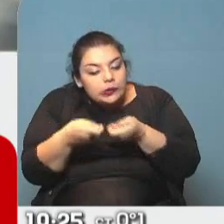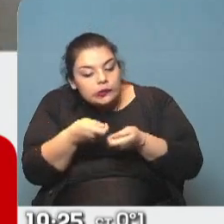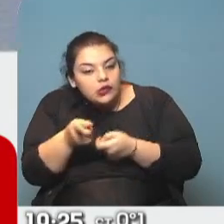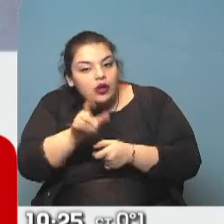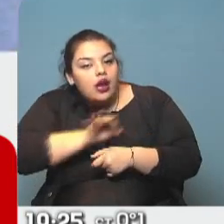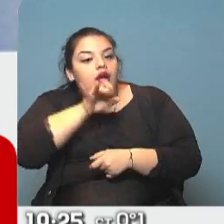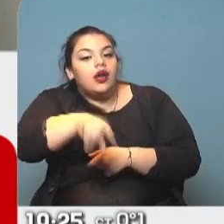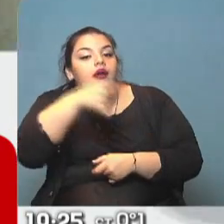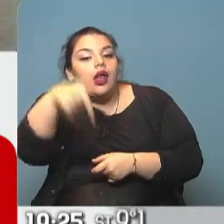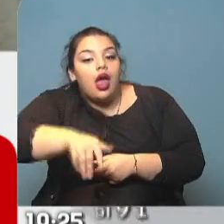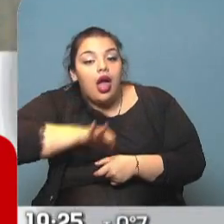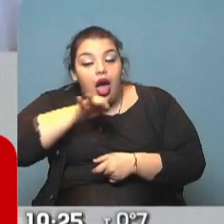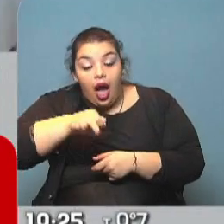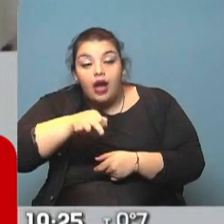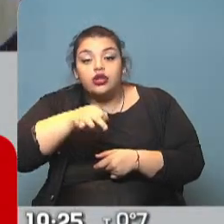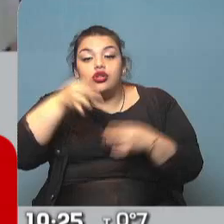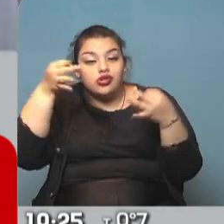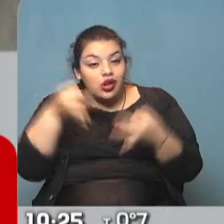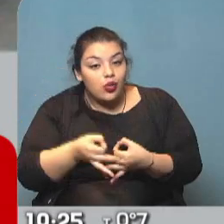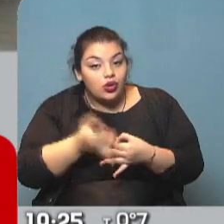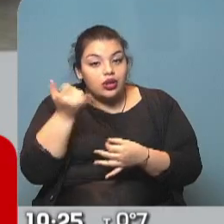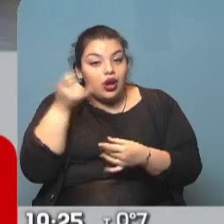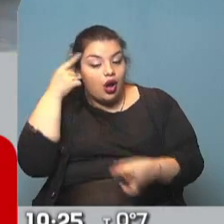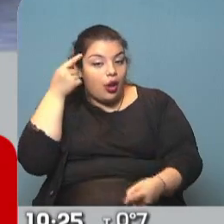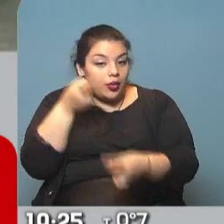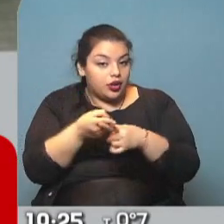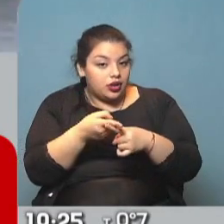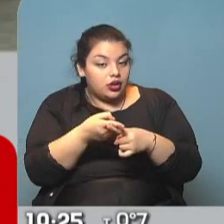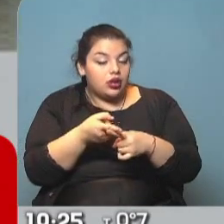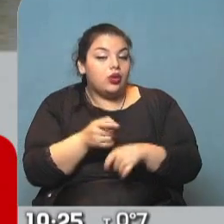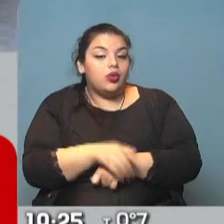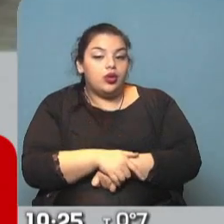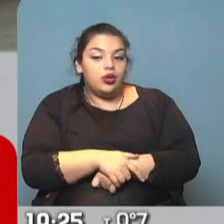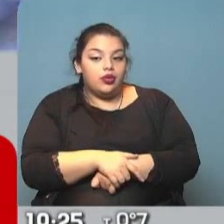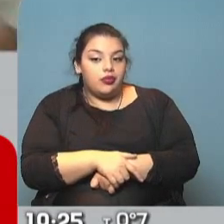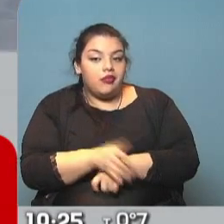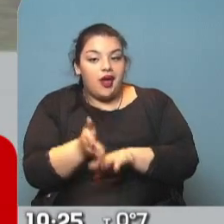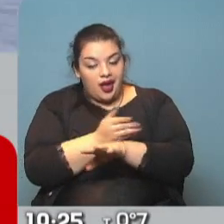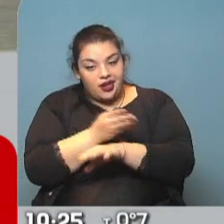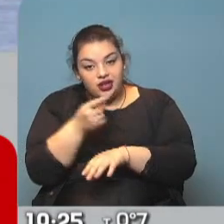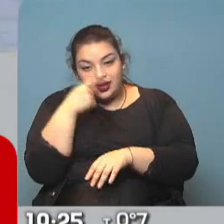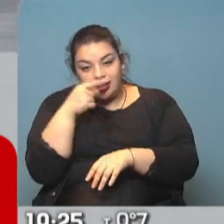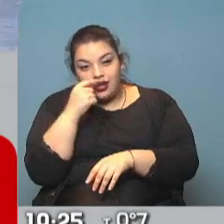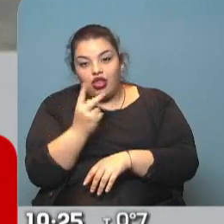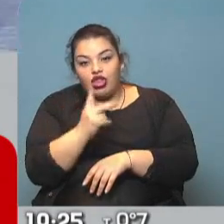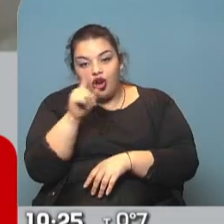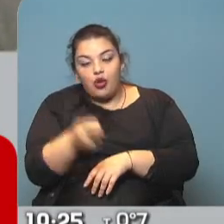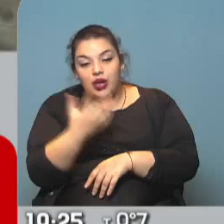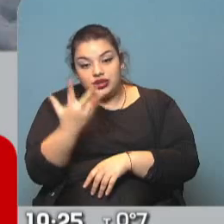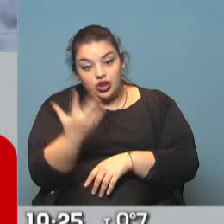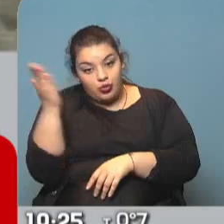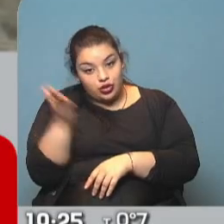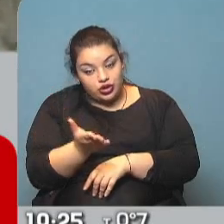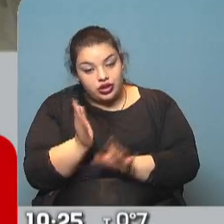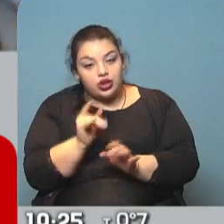viene. Este año vas a terminar probablemente con una meta de déficit fiscal antes de intereses en torno a 2,5% del producto. Entonces